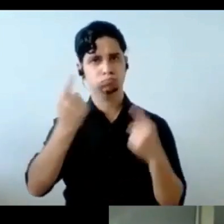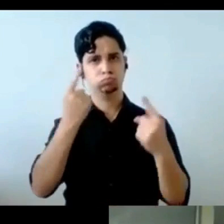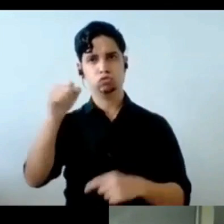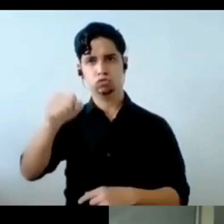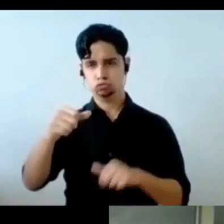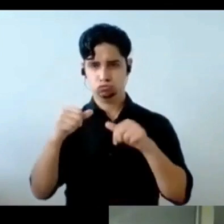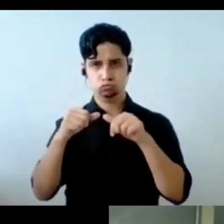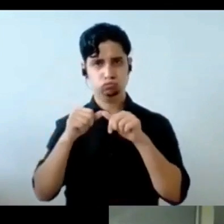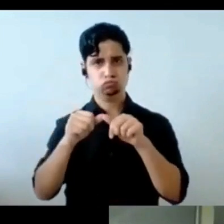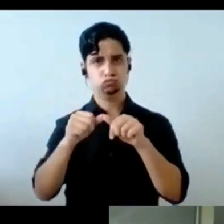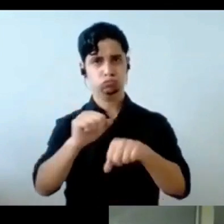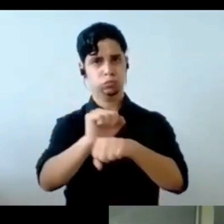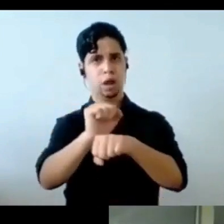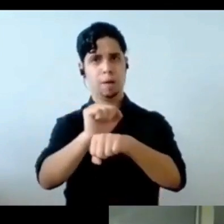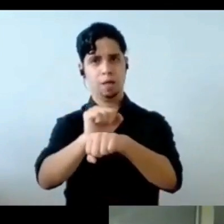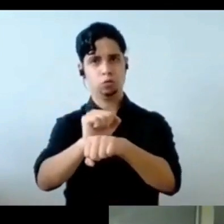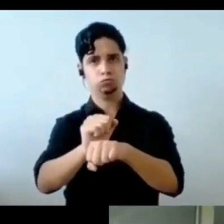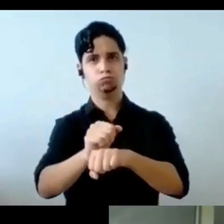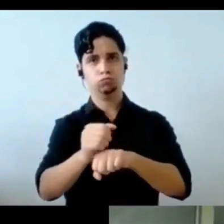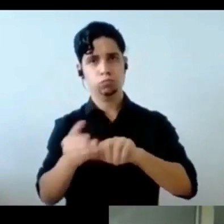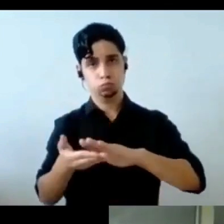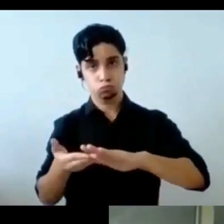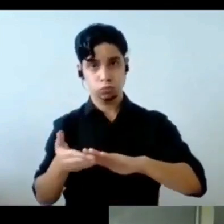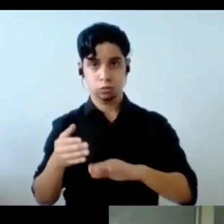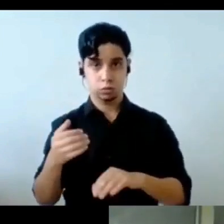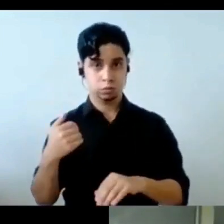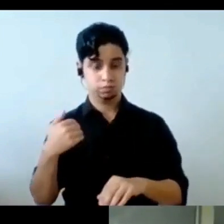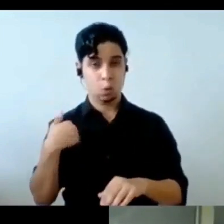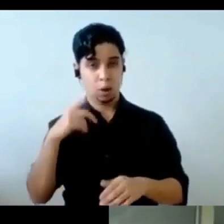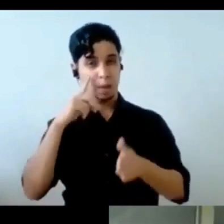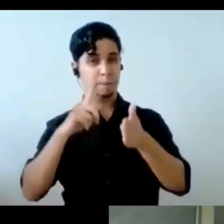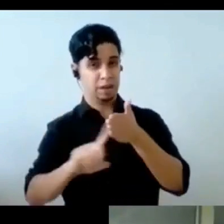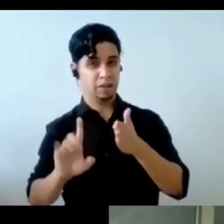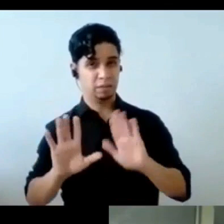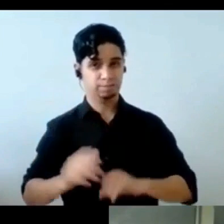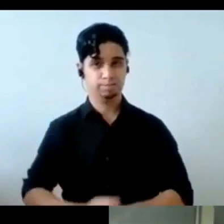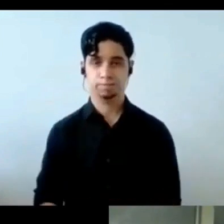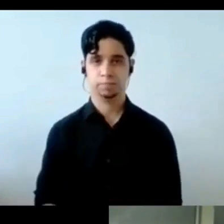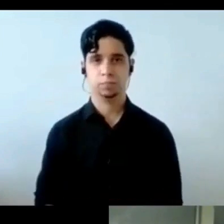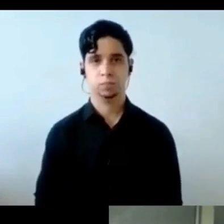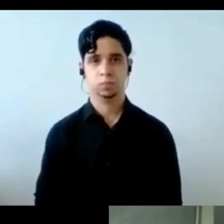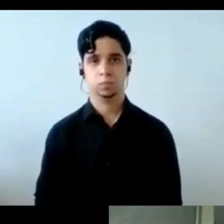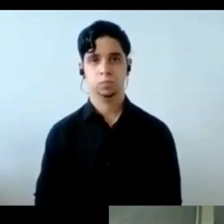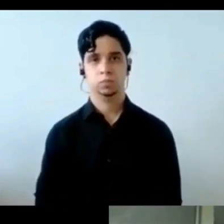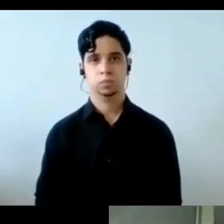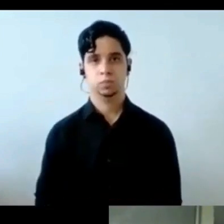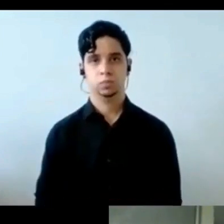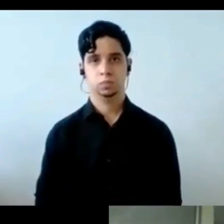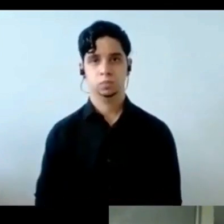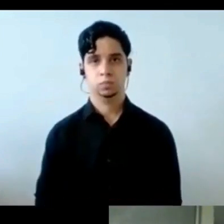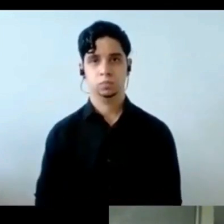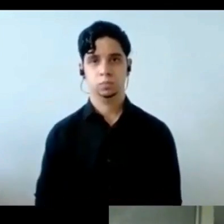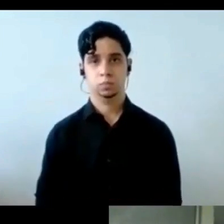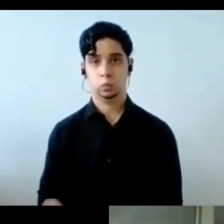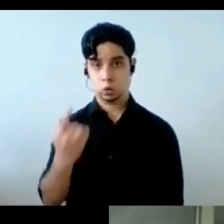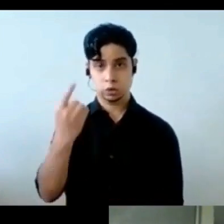estaba funcional. Tengo que ver cómo está la cosa. Yo lo sigo en las redes sociales y él cada rato se